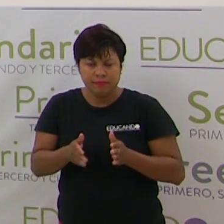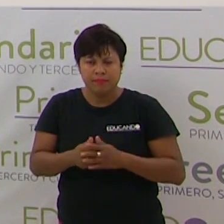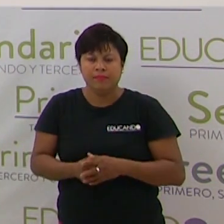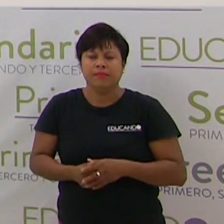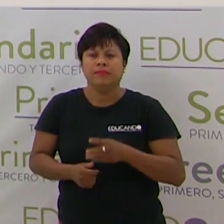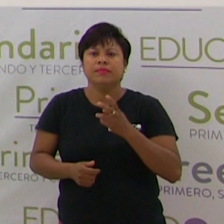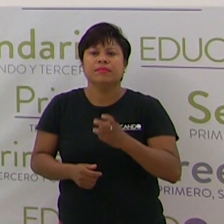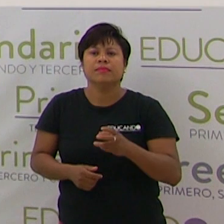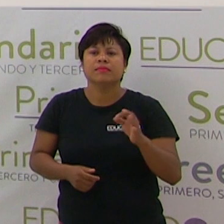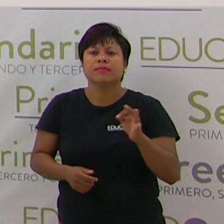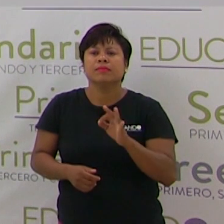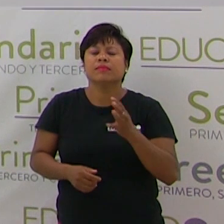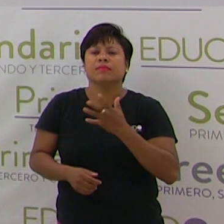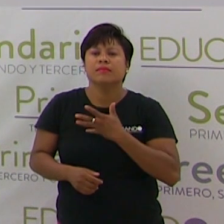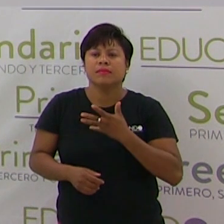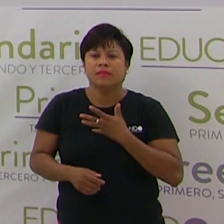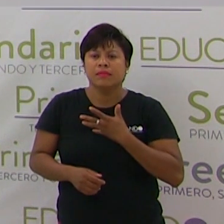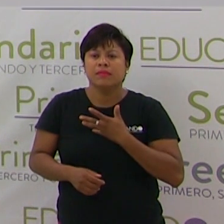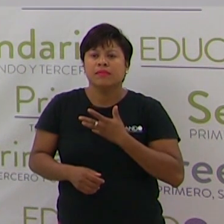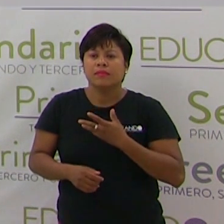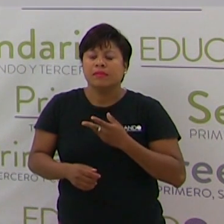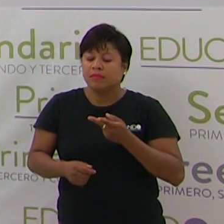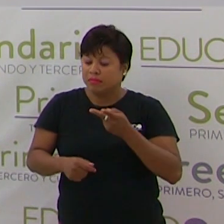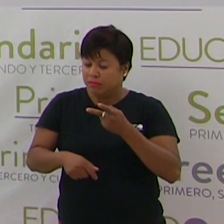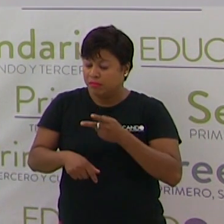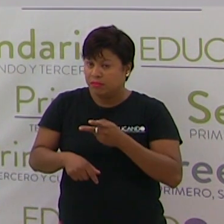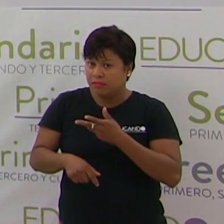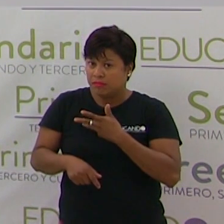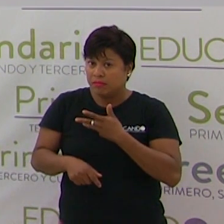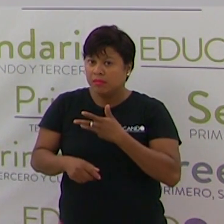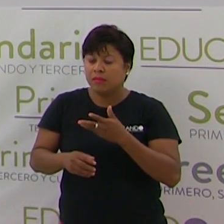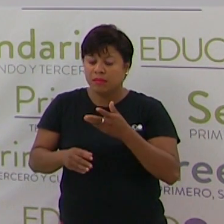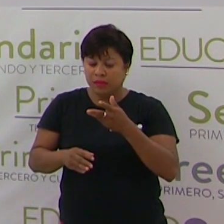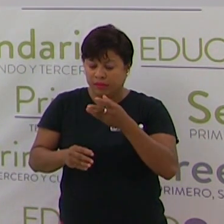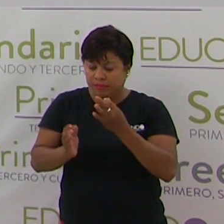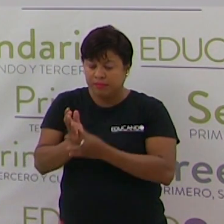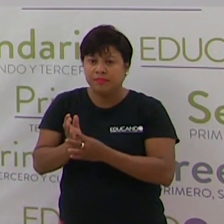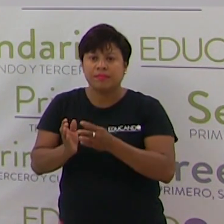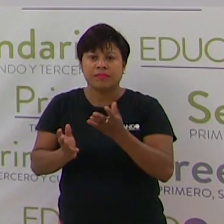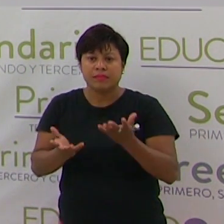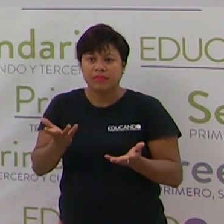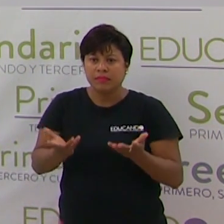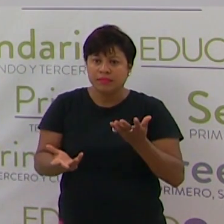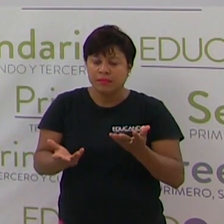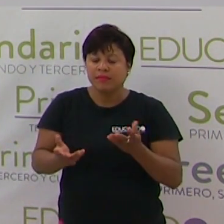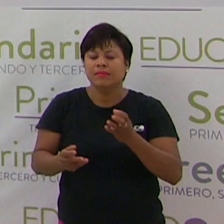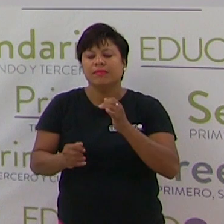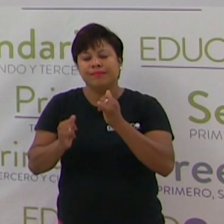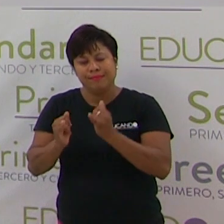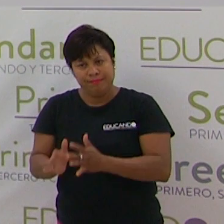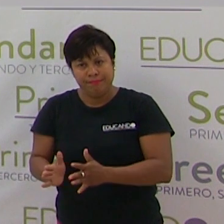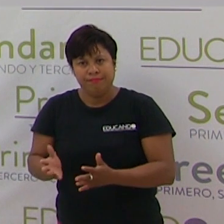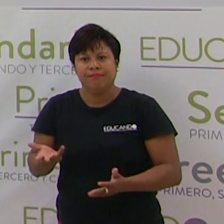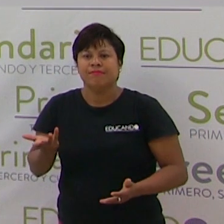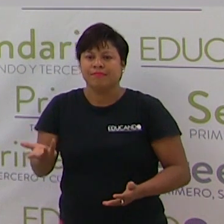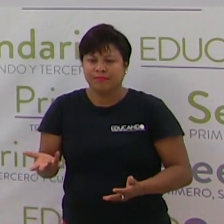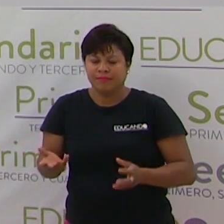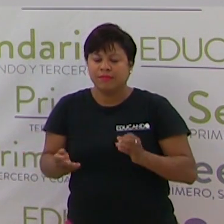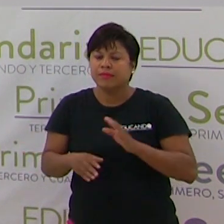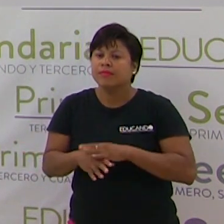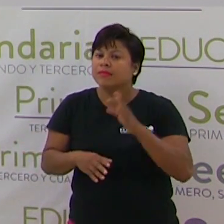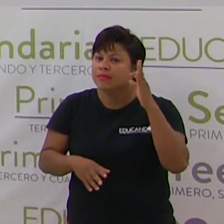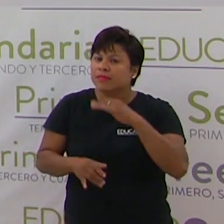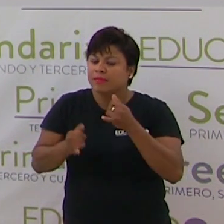si lleva metal? Y esta no lleva metal. ¿Y el metal es más pesado o es más